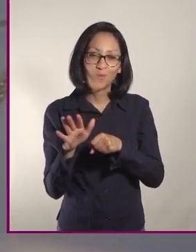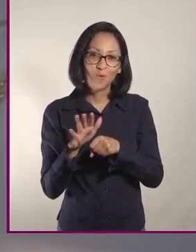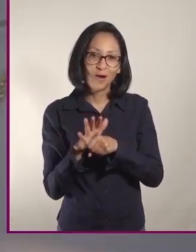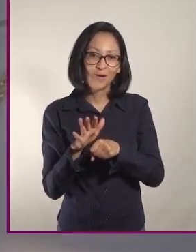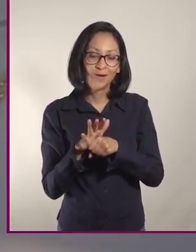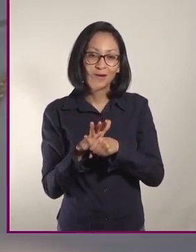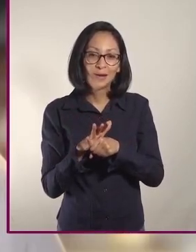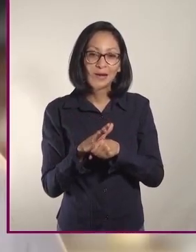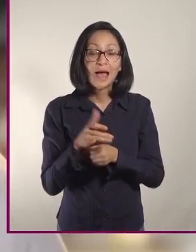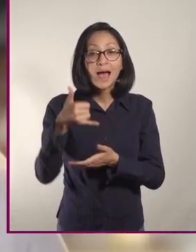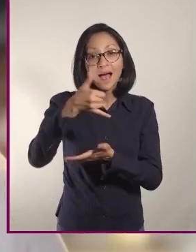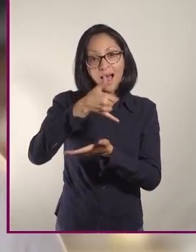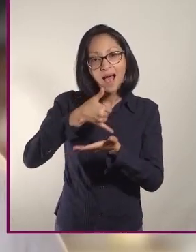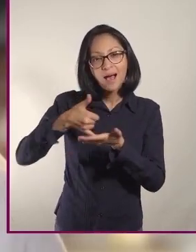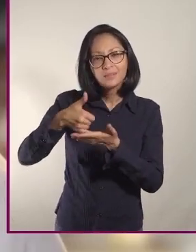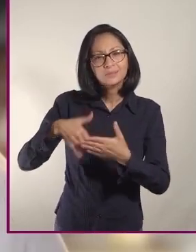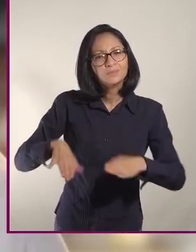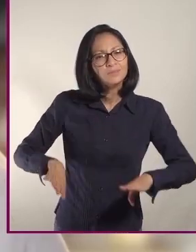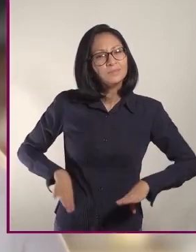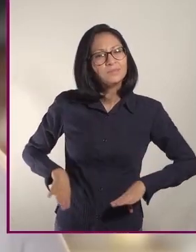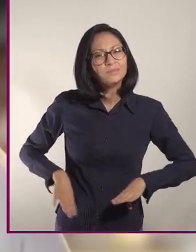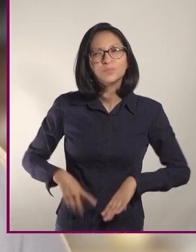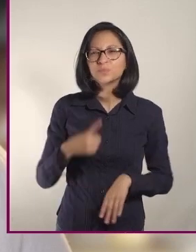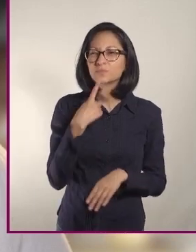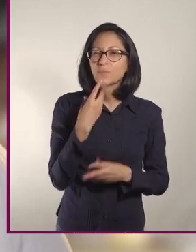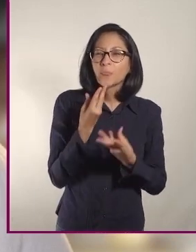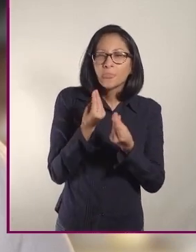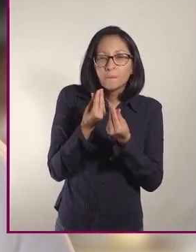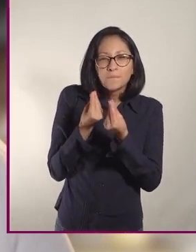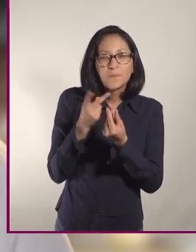oliva tiene un característico sabor a pimienta.